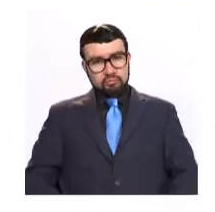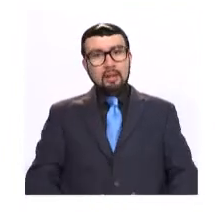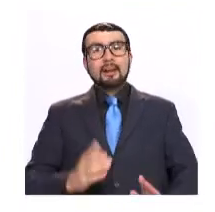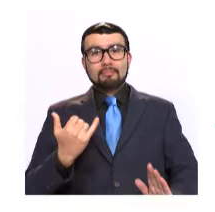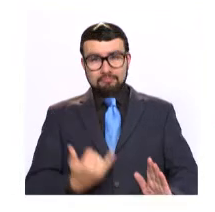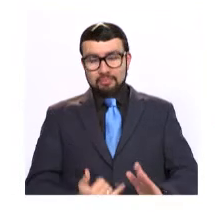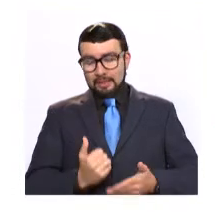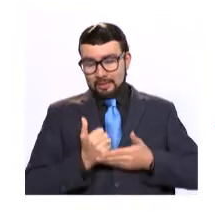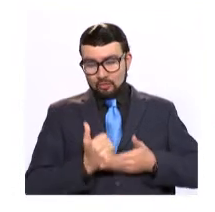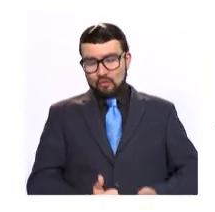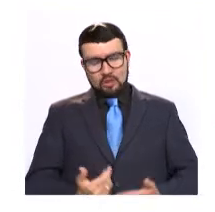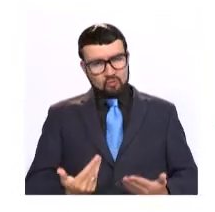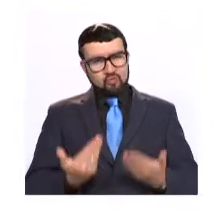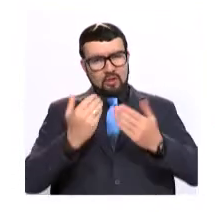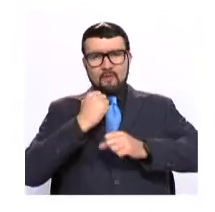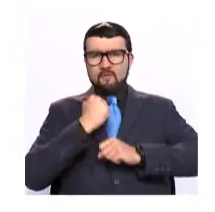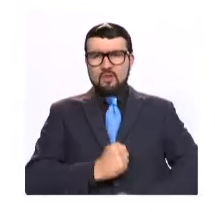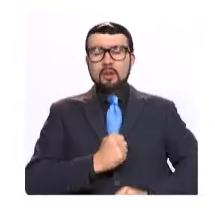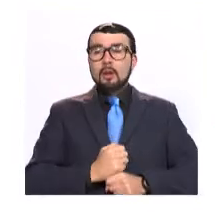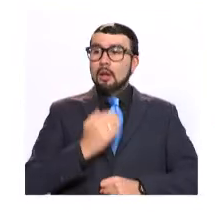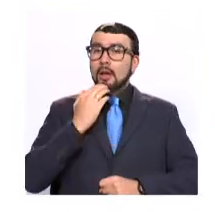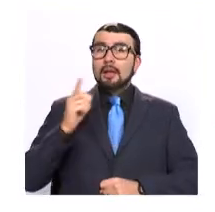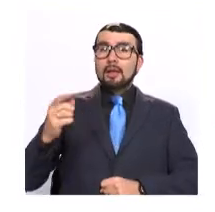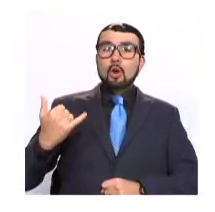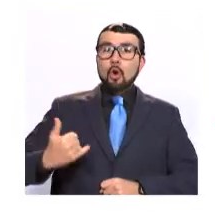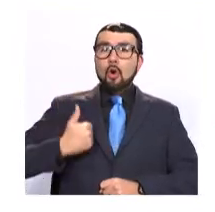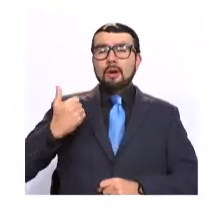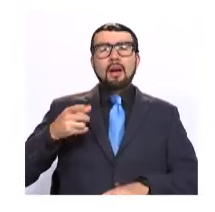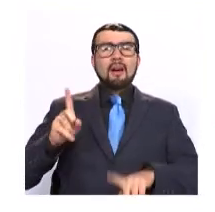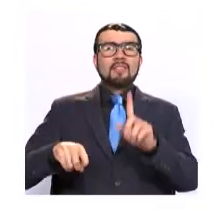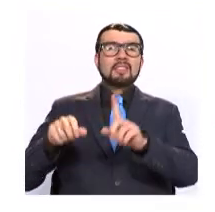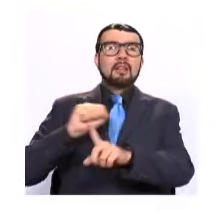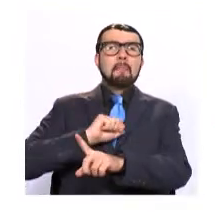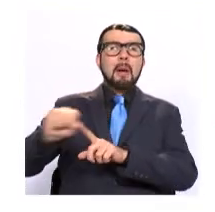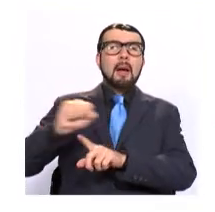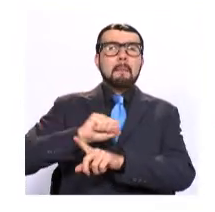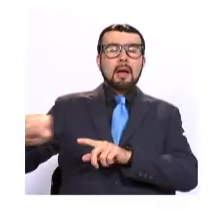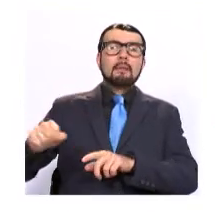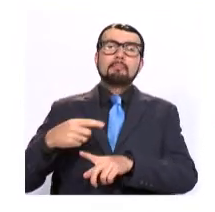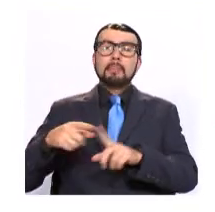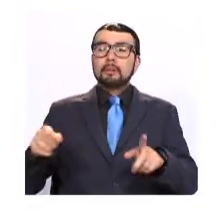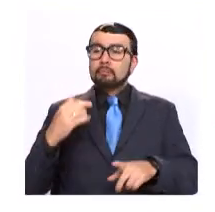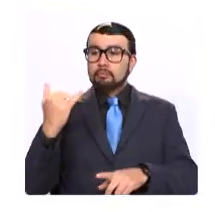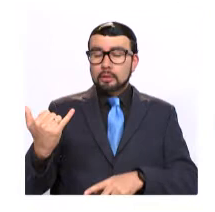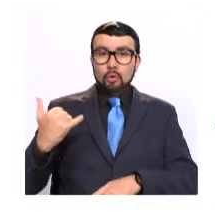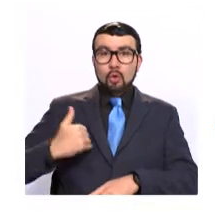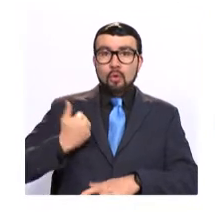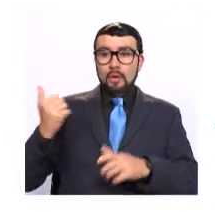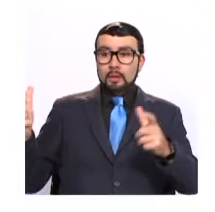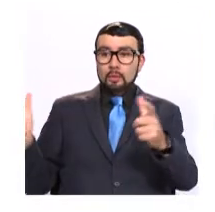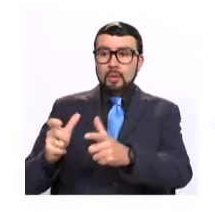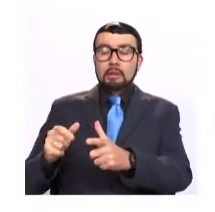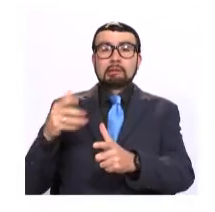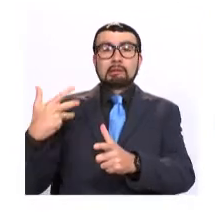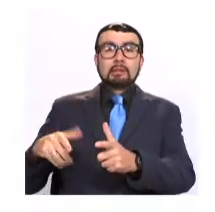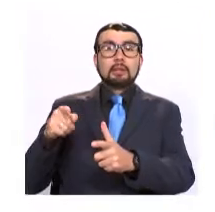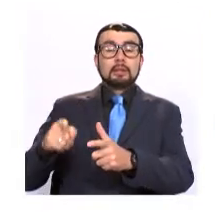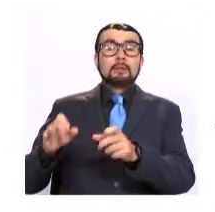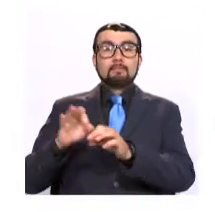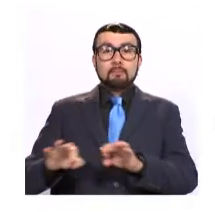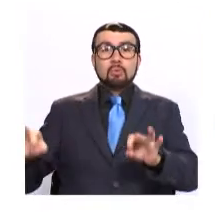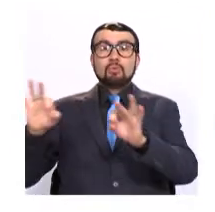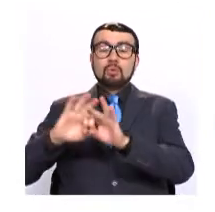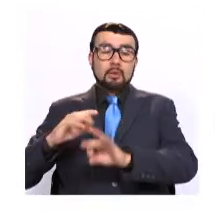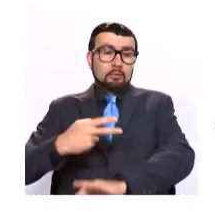nacen, los jóvenes son una población que hemos dejado un poco olvidada y es una población objeto muy importante para